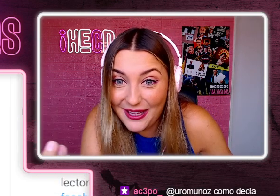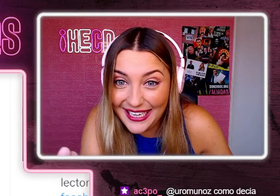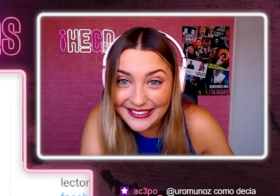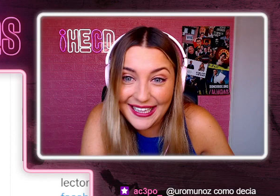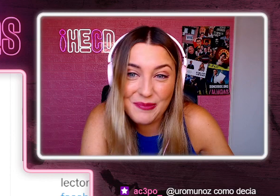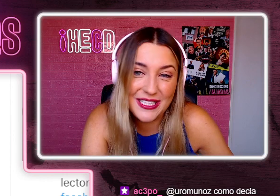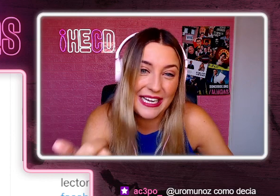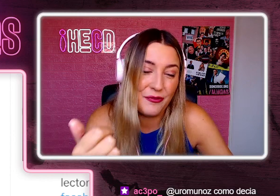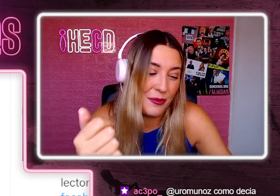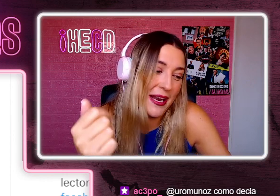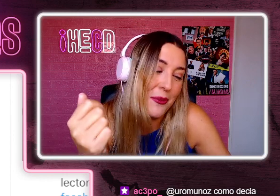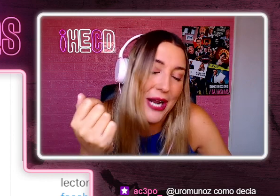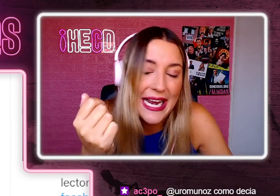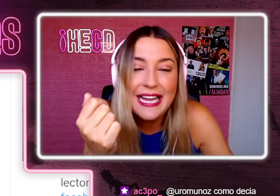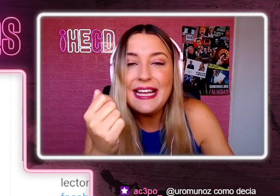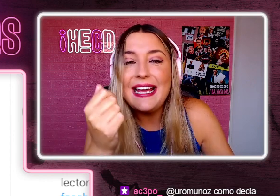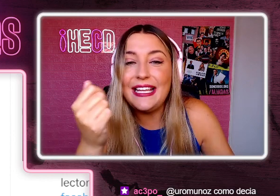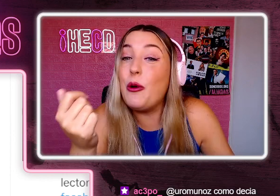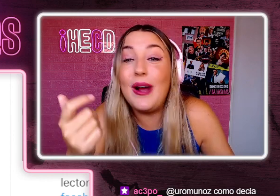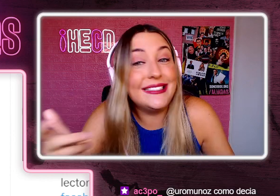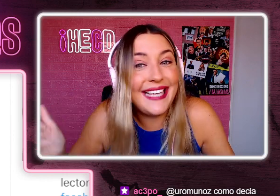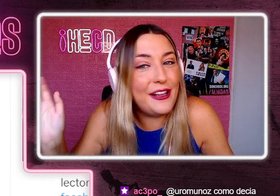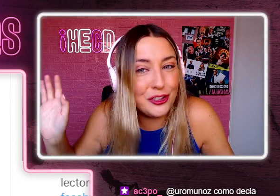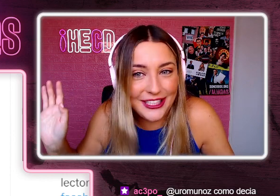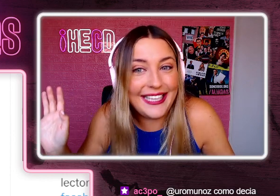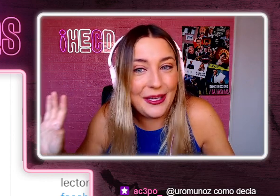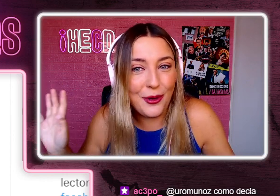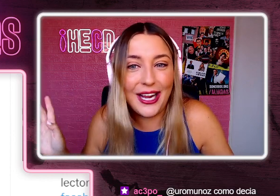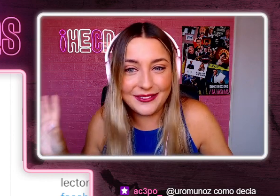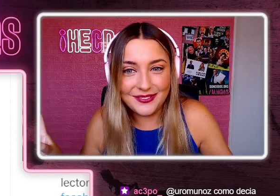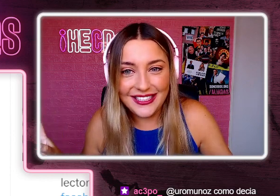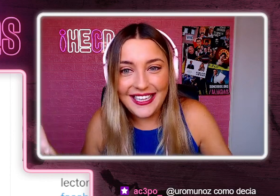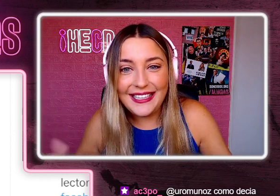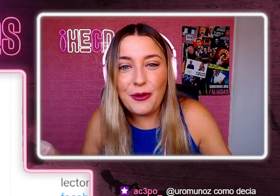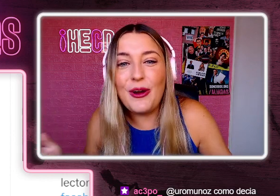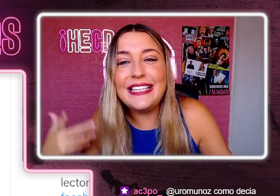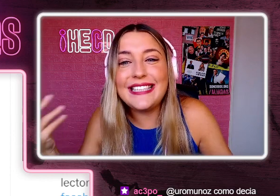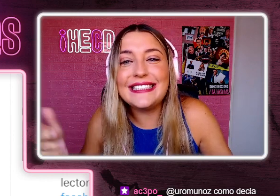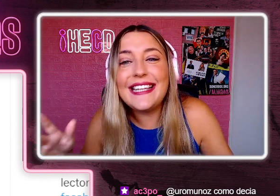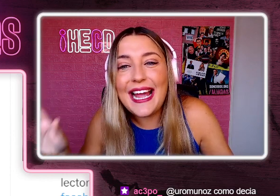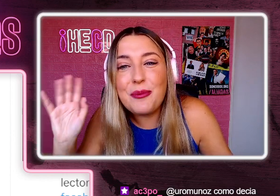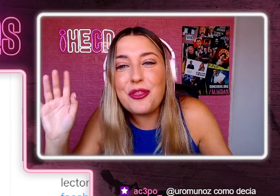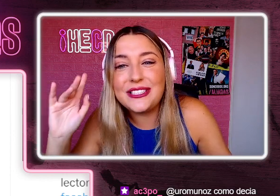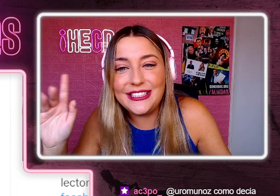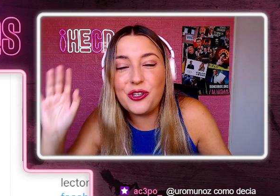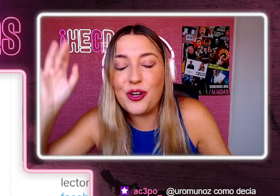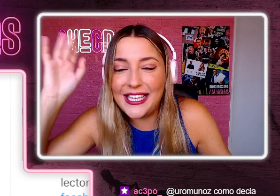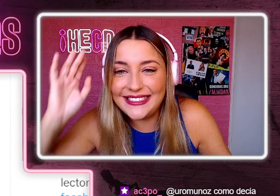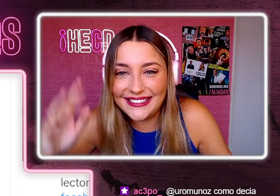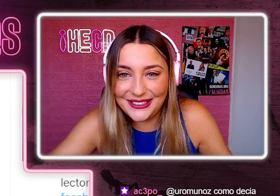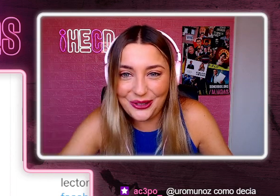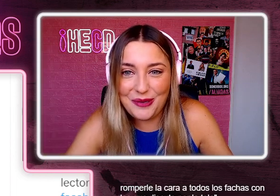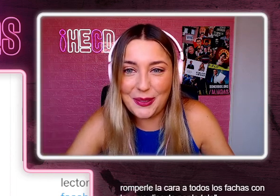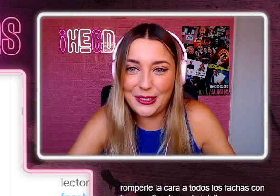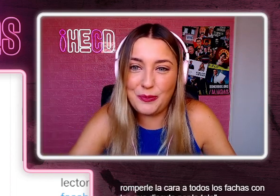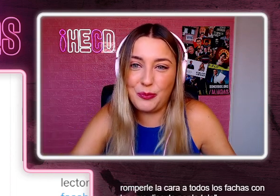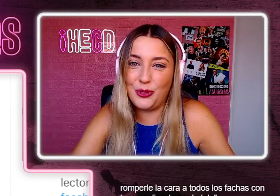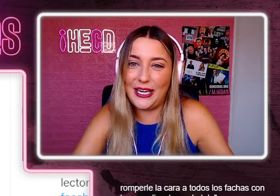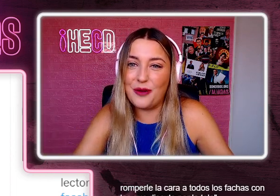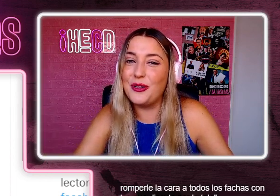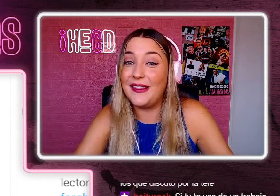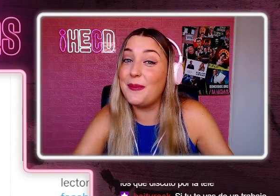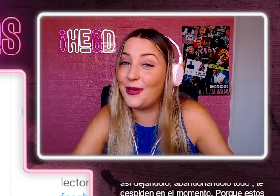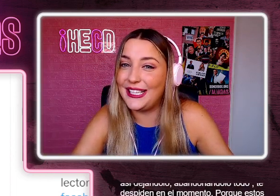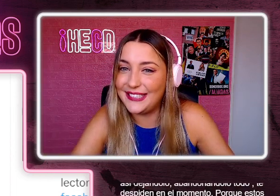el que salió adelante además la reforma laboral igual es que no se equivocan igual es que sí que hay voces discordantes dentro del partido